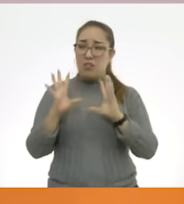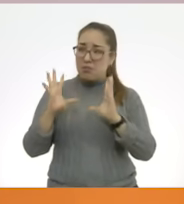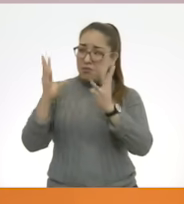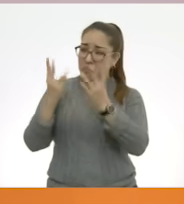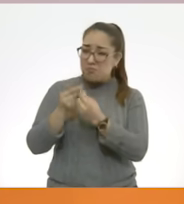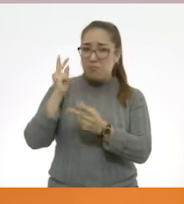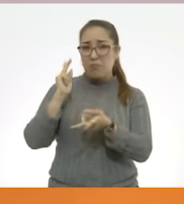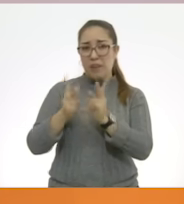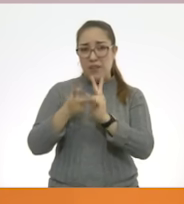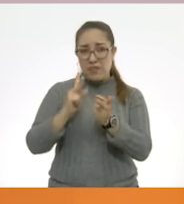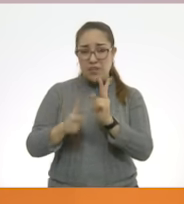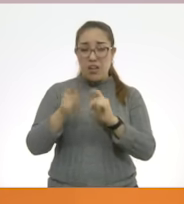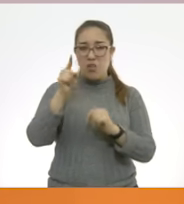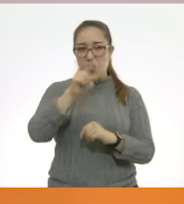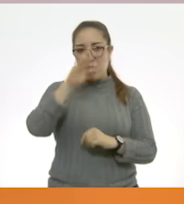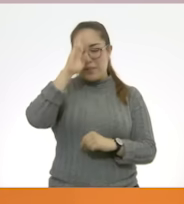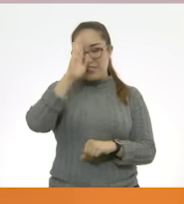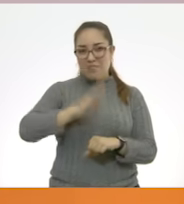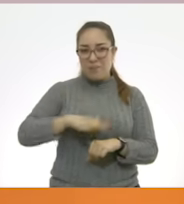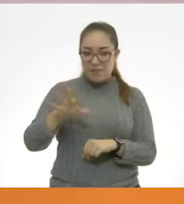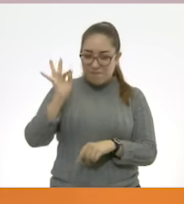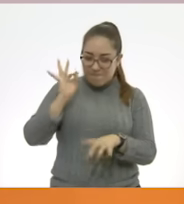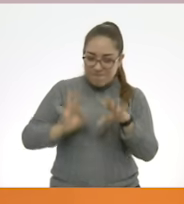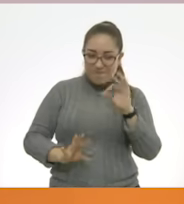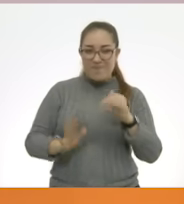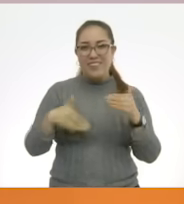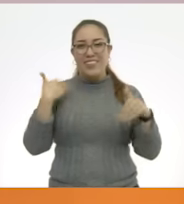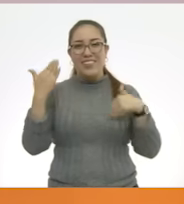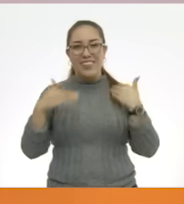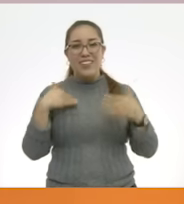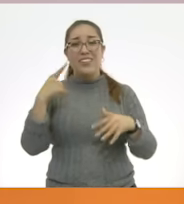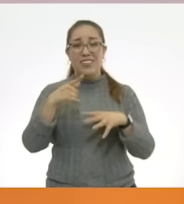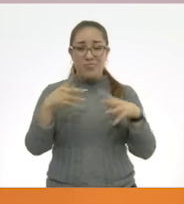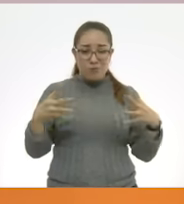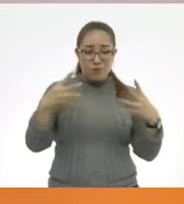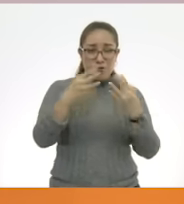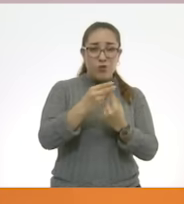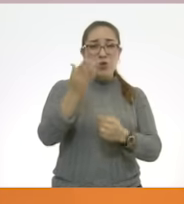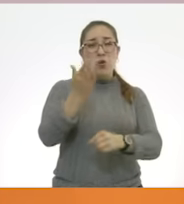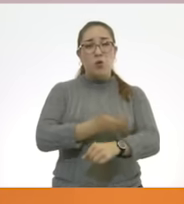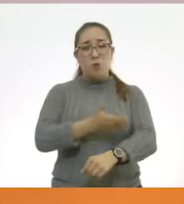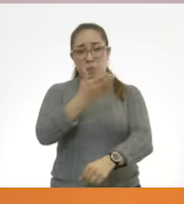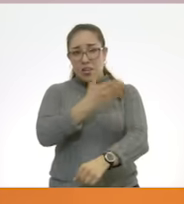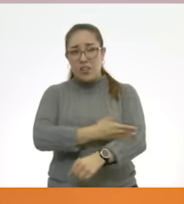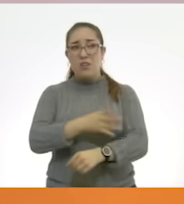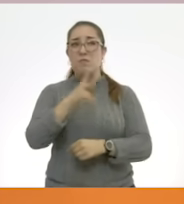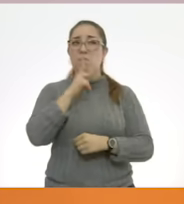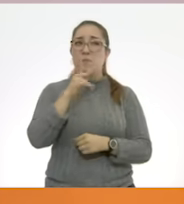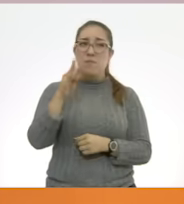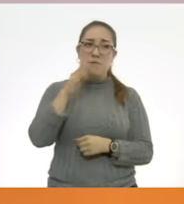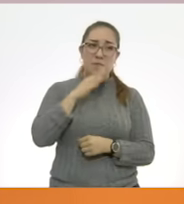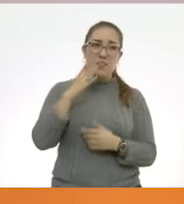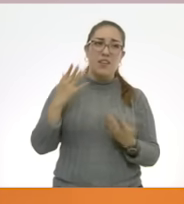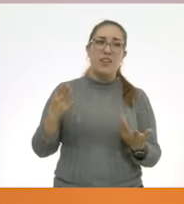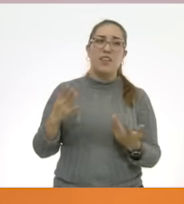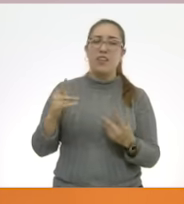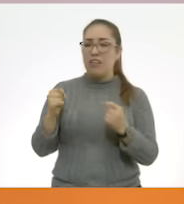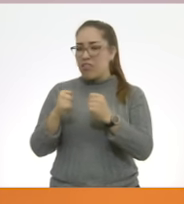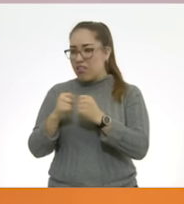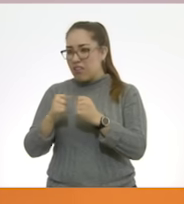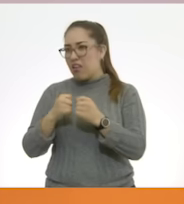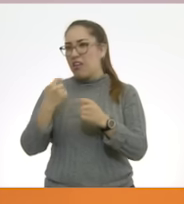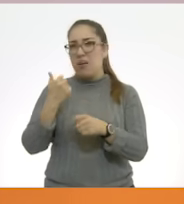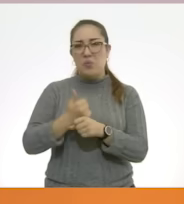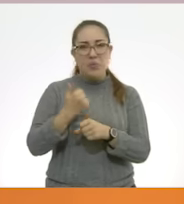encontrado, o si tú encuentras otras más divertidas, puedes compartirlas con tus compañeros, con tus papás, con tus tías,